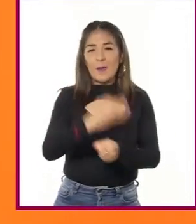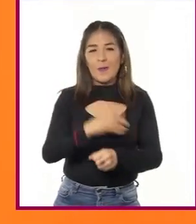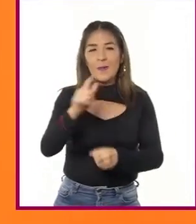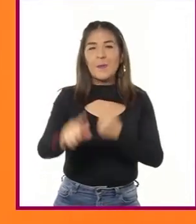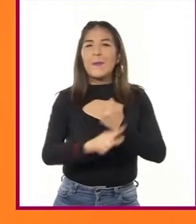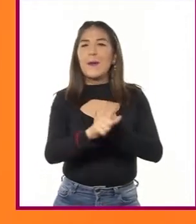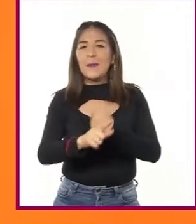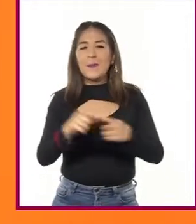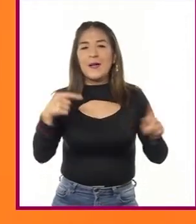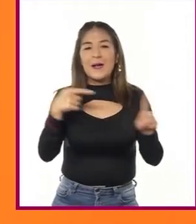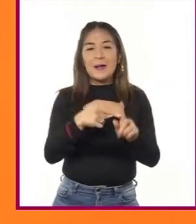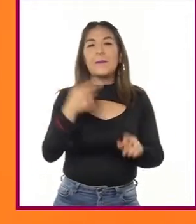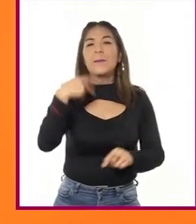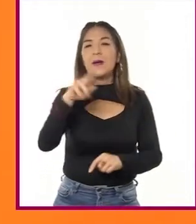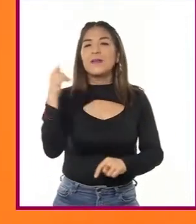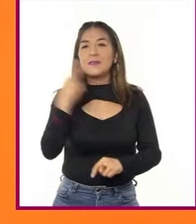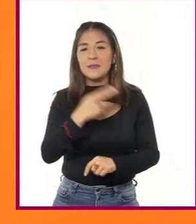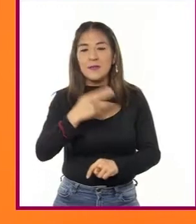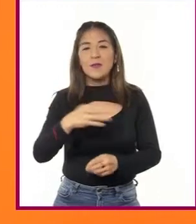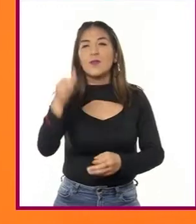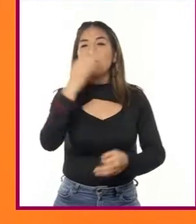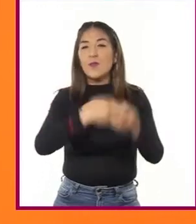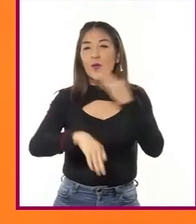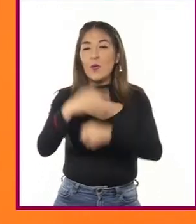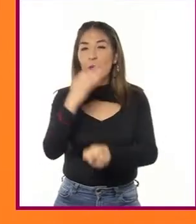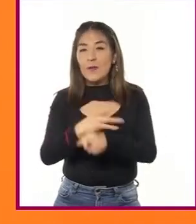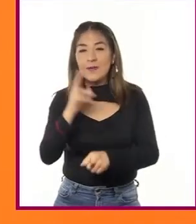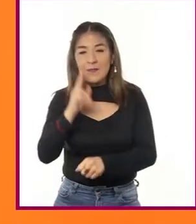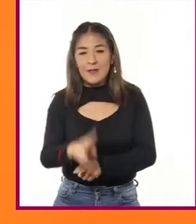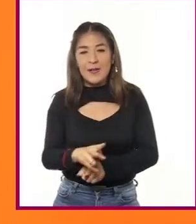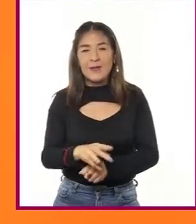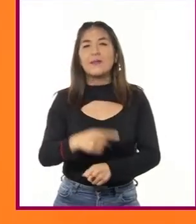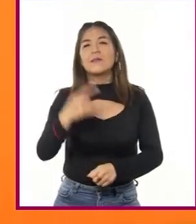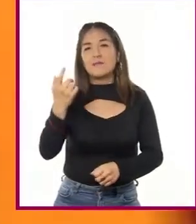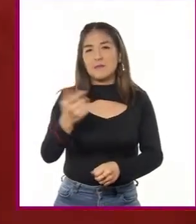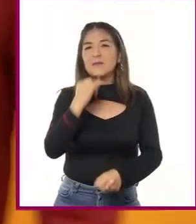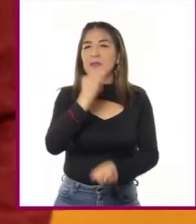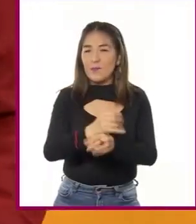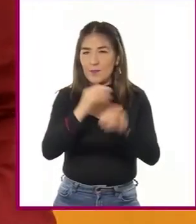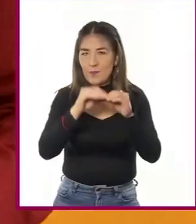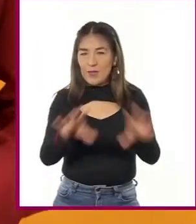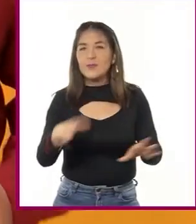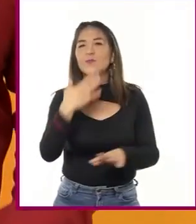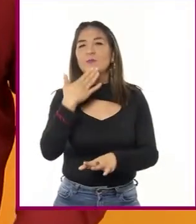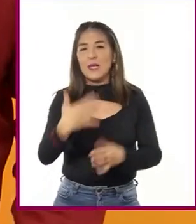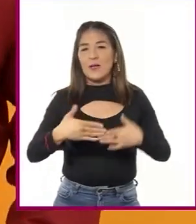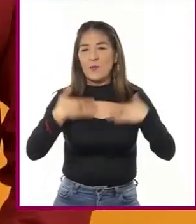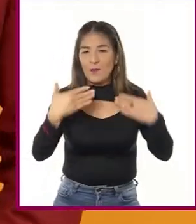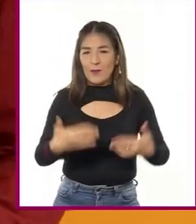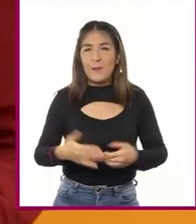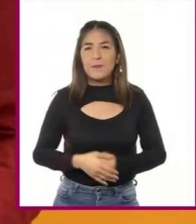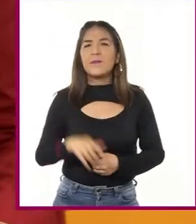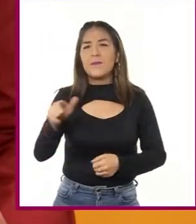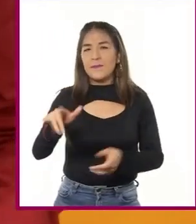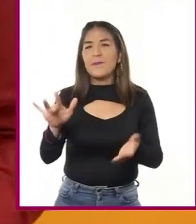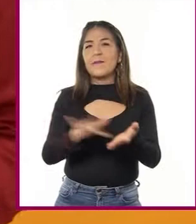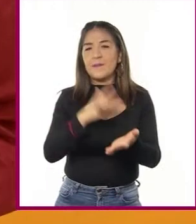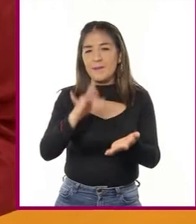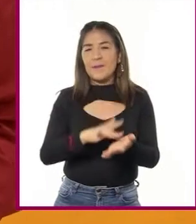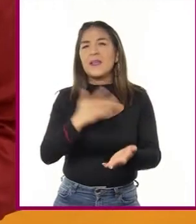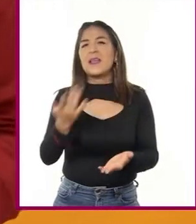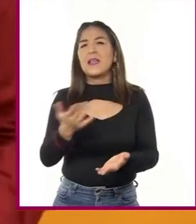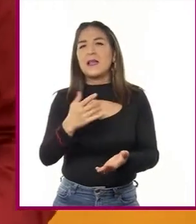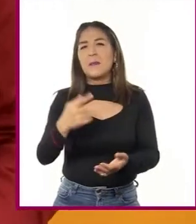resolver. Pero necesitamos que todo lo que se encuentre sea de fuentes confiables. Con la tableta puedo buscar en